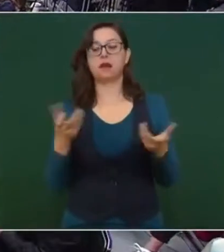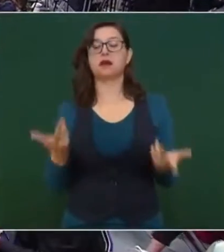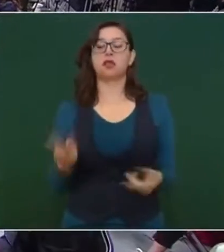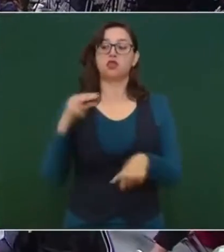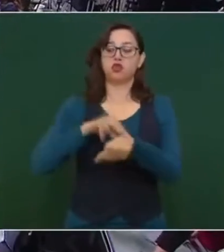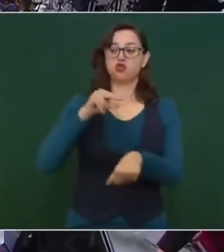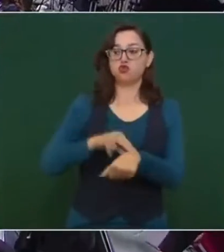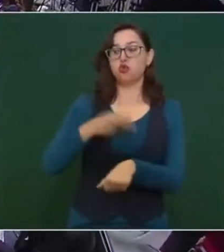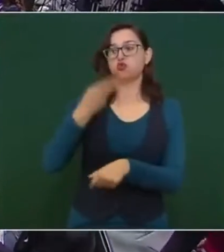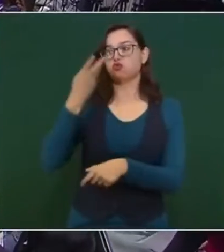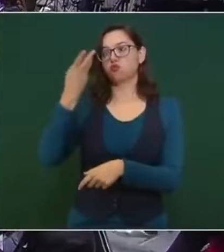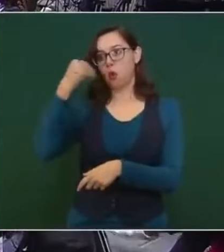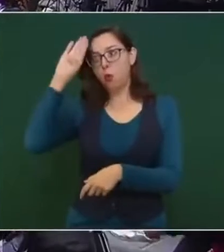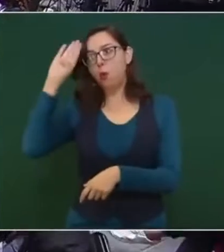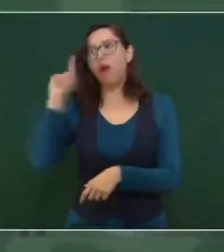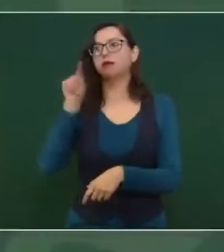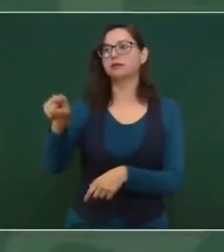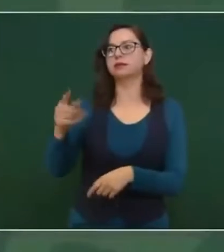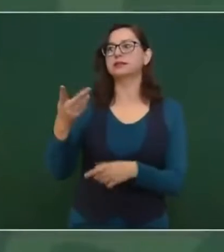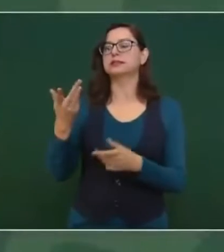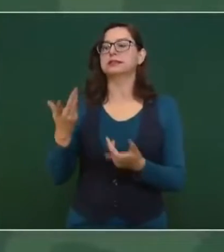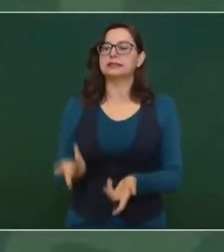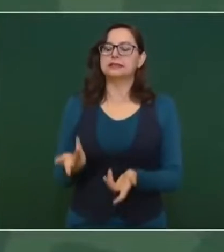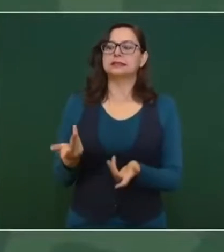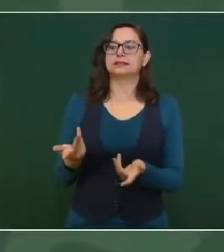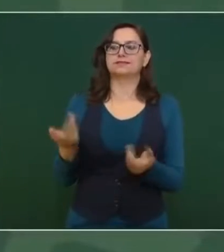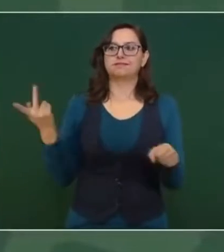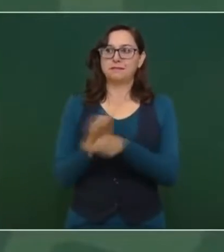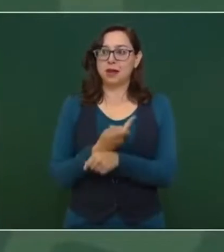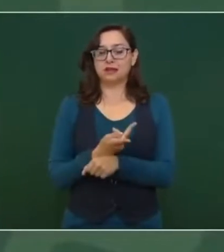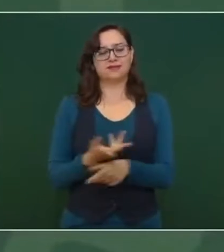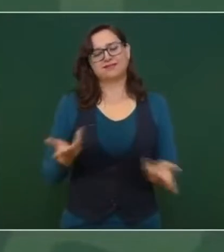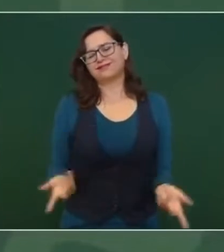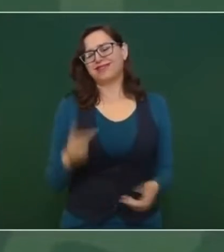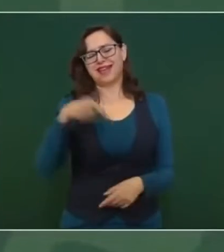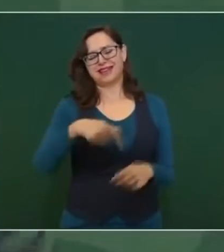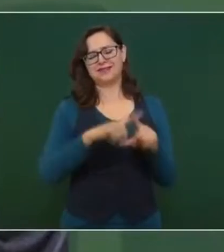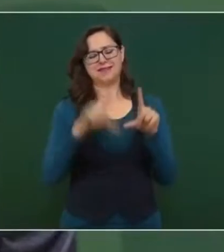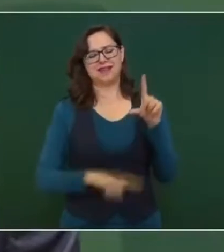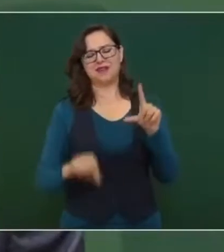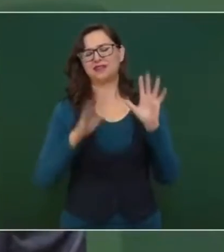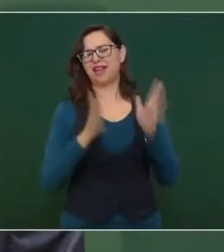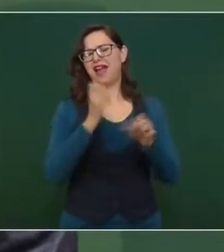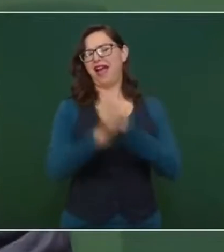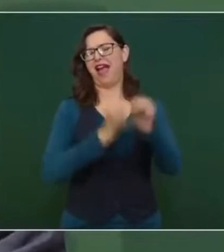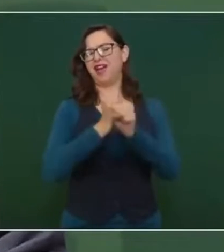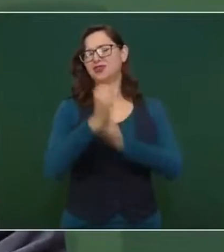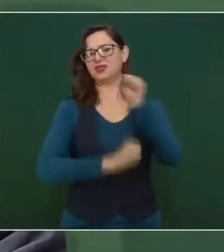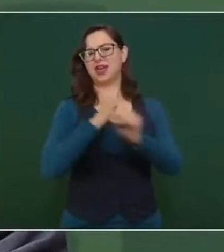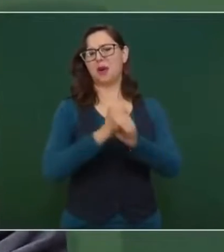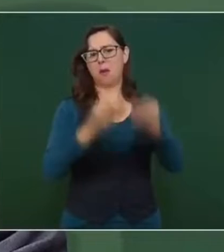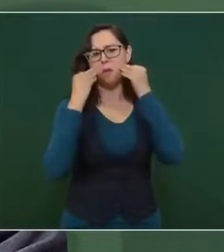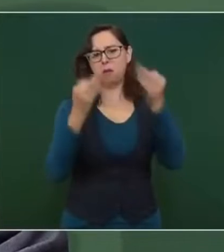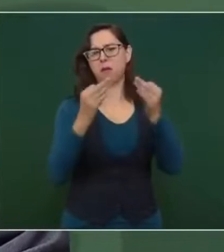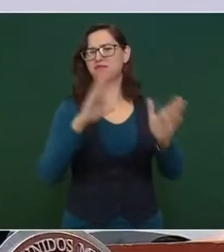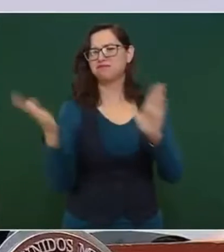el déficit de personal de salud es muy notorio, es muy impresionante y está documentado desde hace muchos años. Es un poco sorprendente